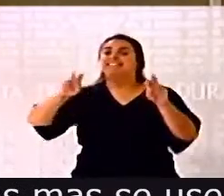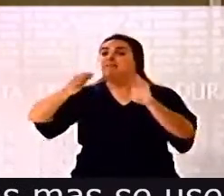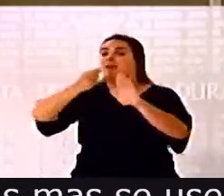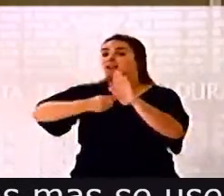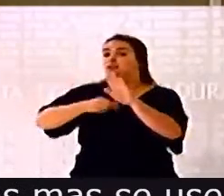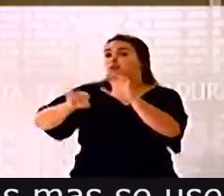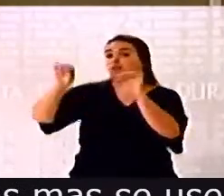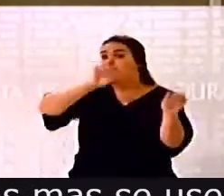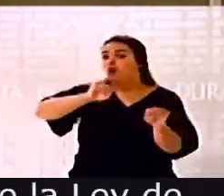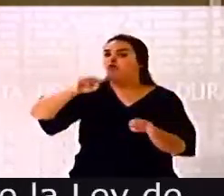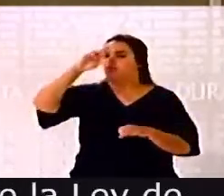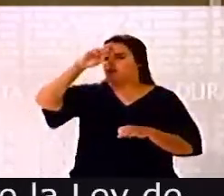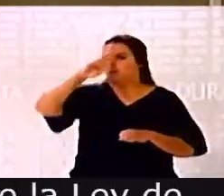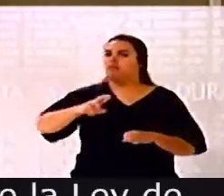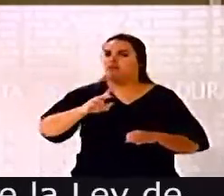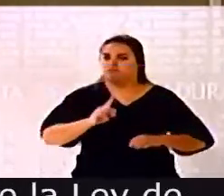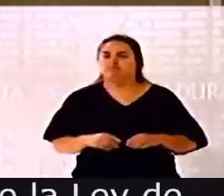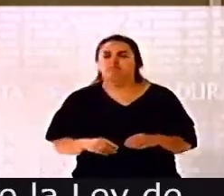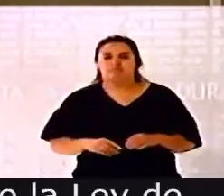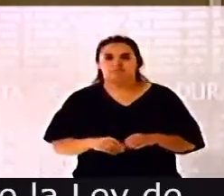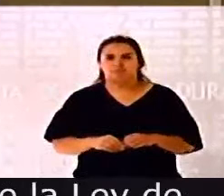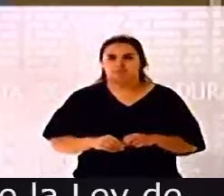Datos.